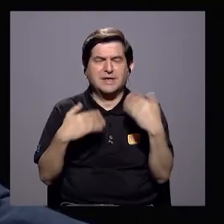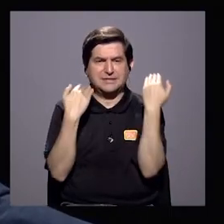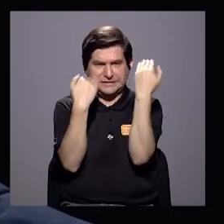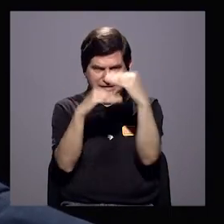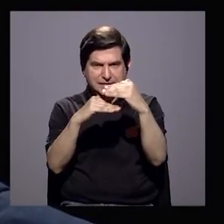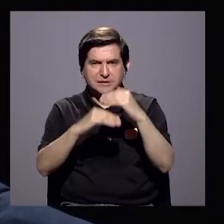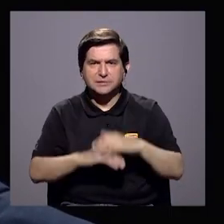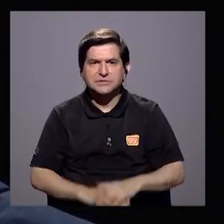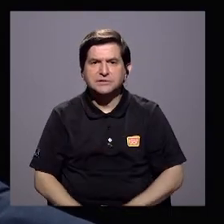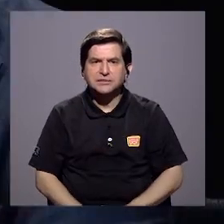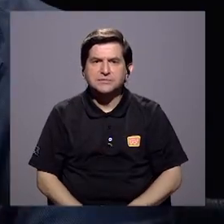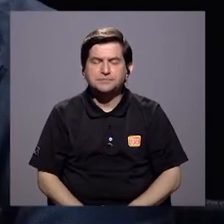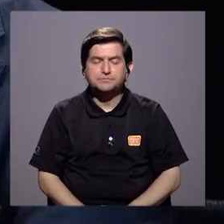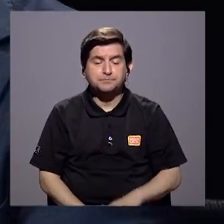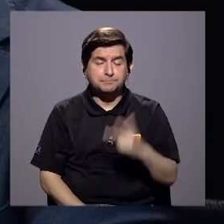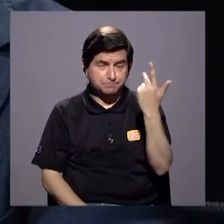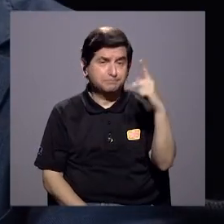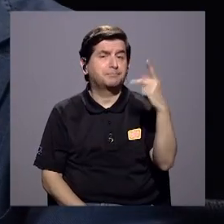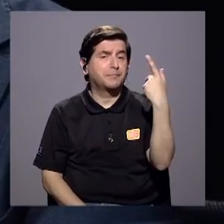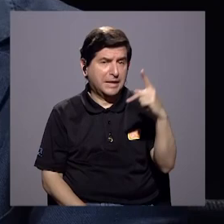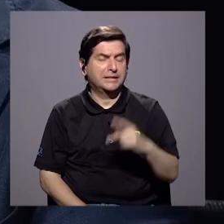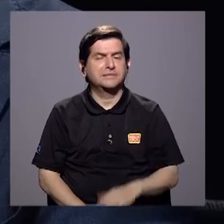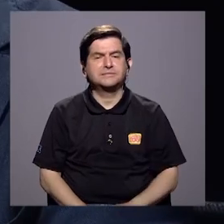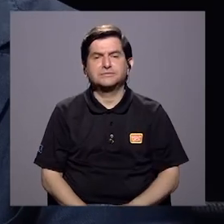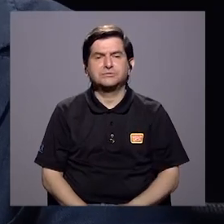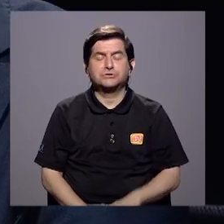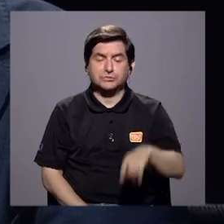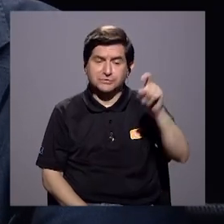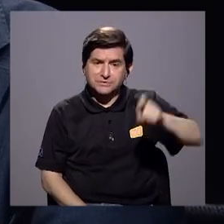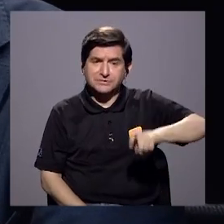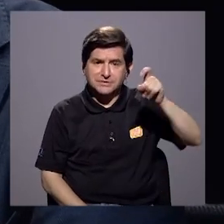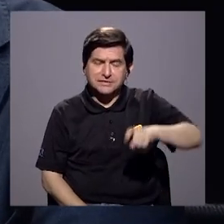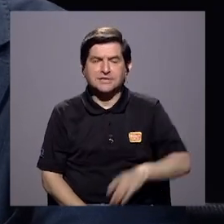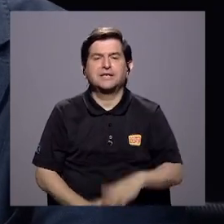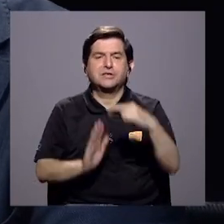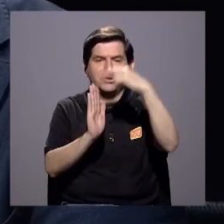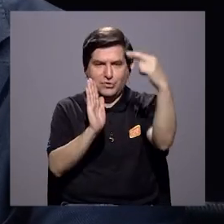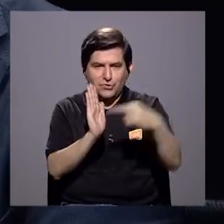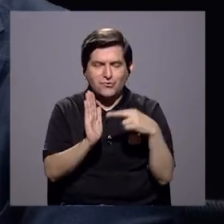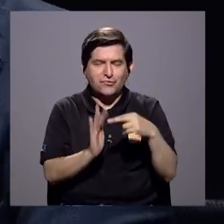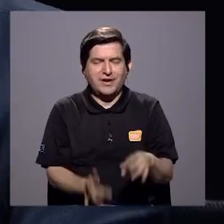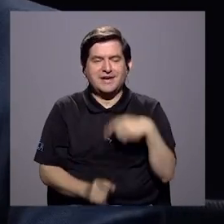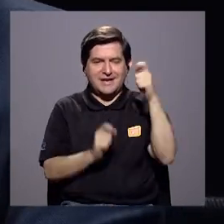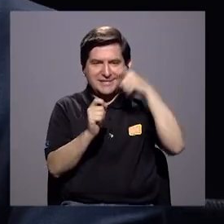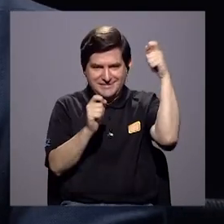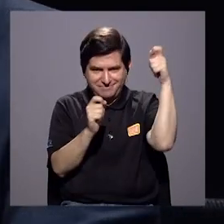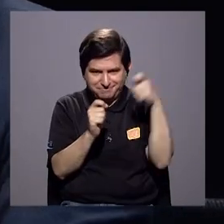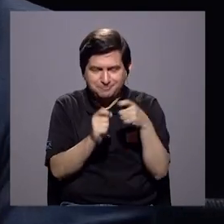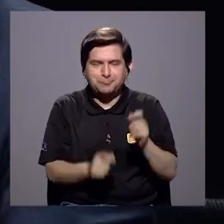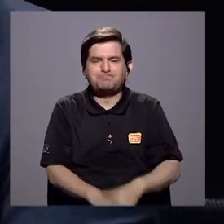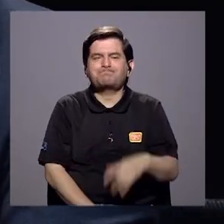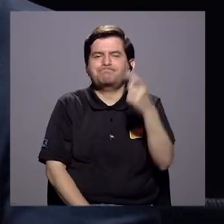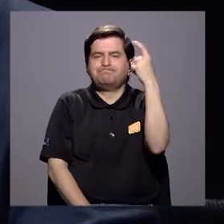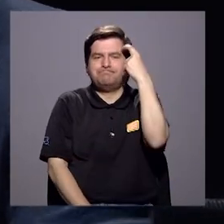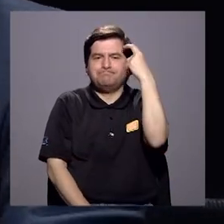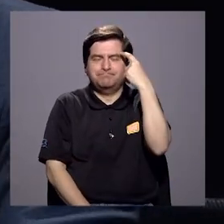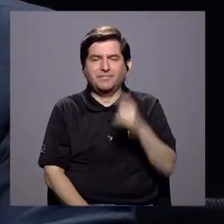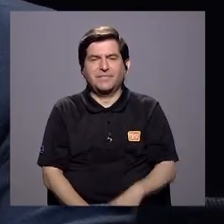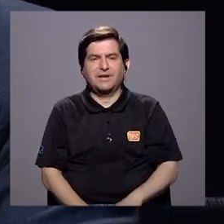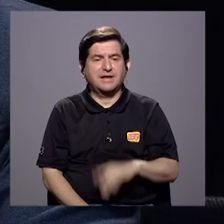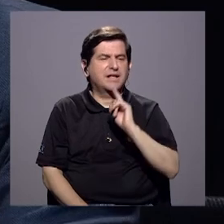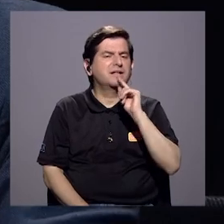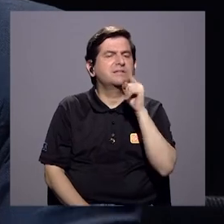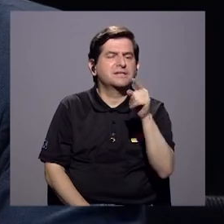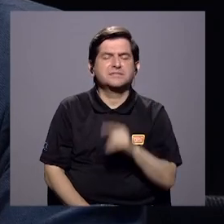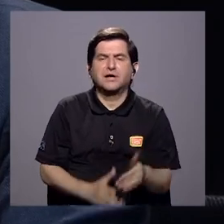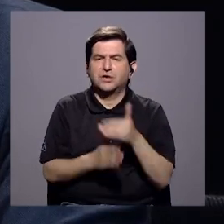sus límites es peligroso y es por eso que ocupamos una regulación específica porque imagínense que esto que